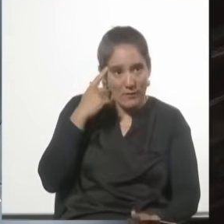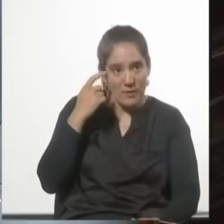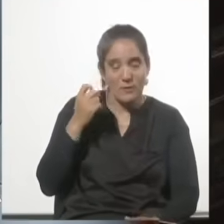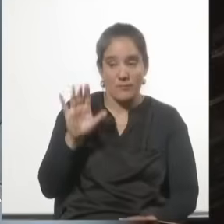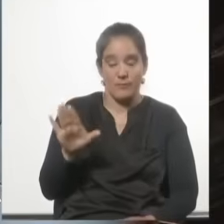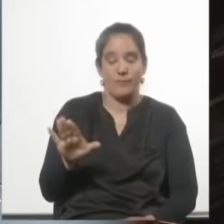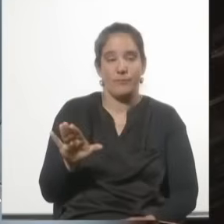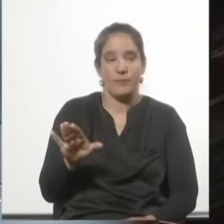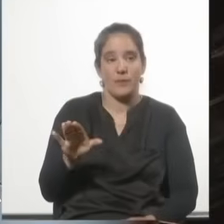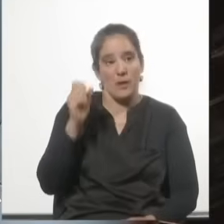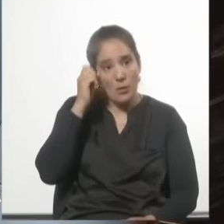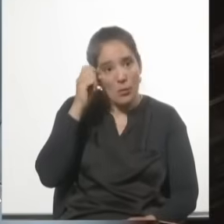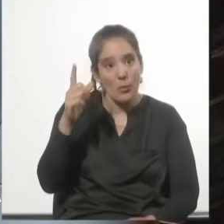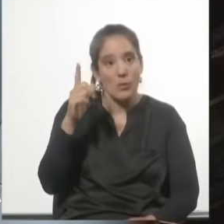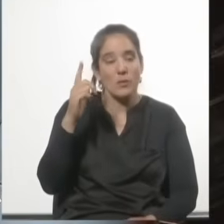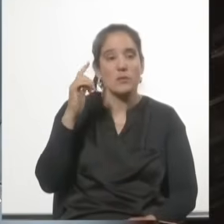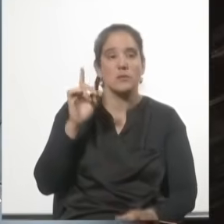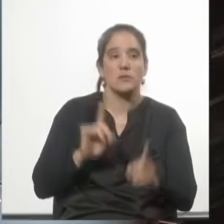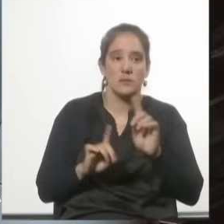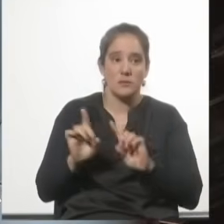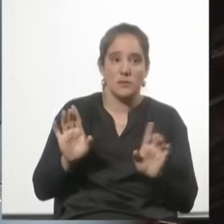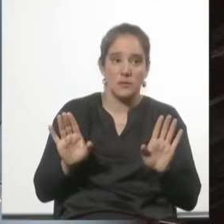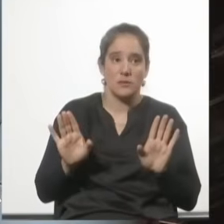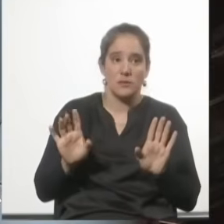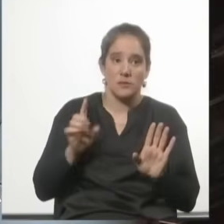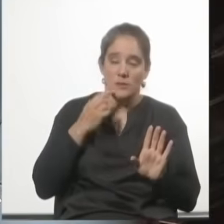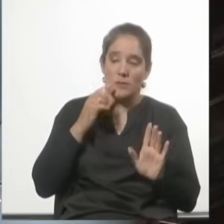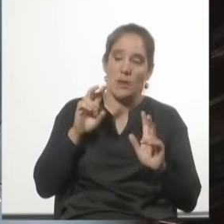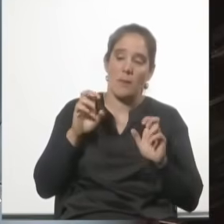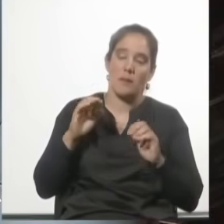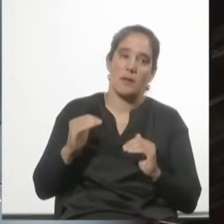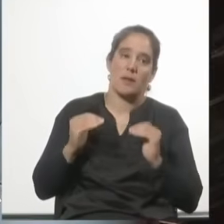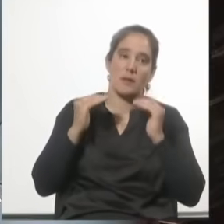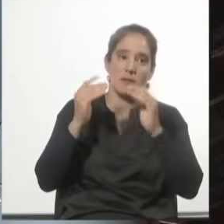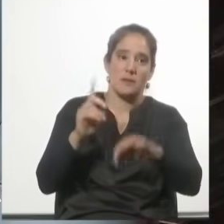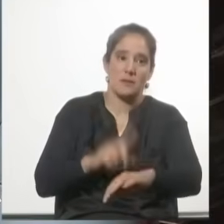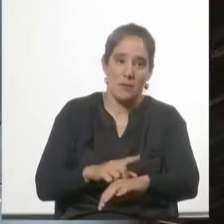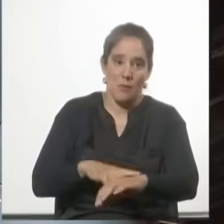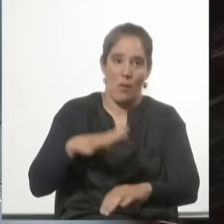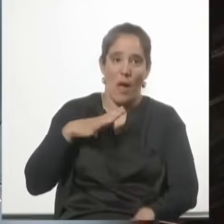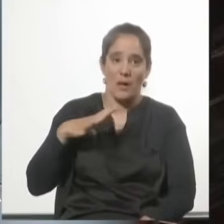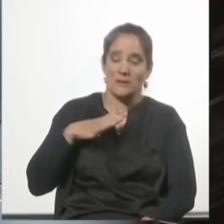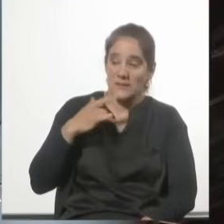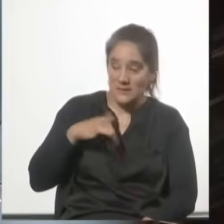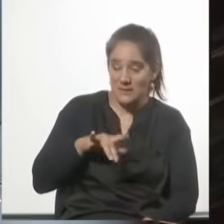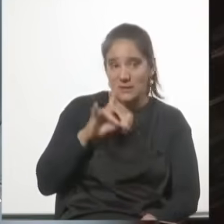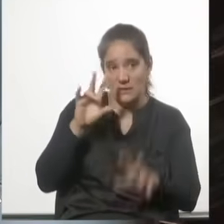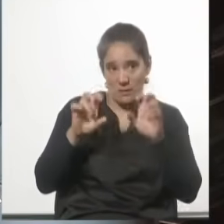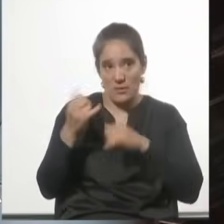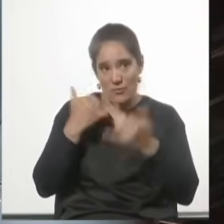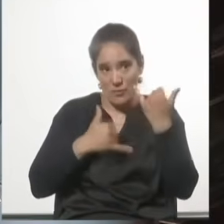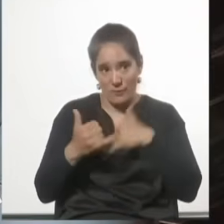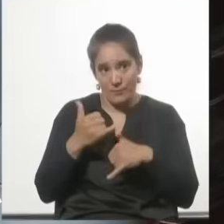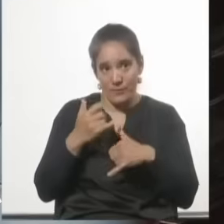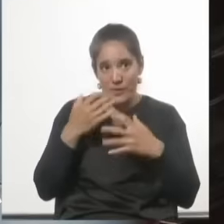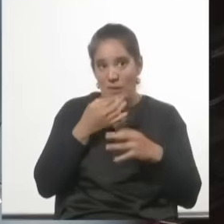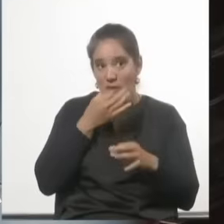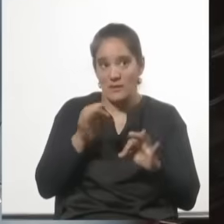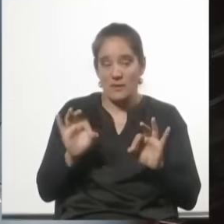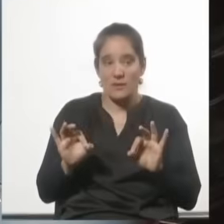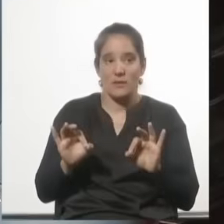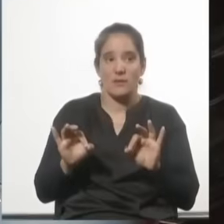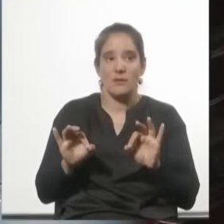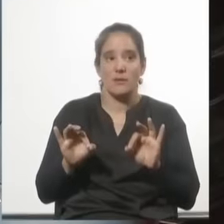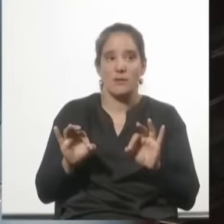indica. También haremos un poco más adelante, si nos da el tiempo, alguna referencia a tales informes. Quiero decir también,